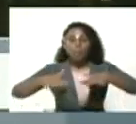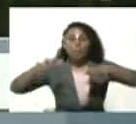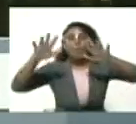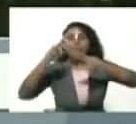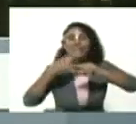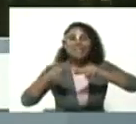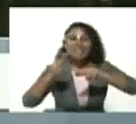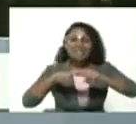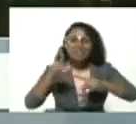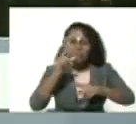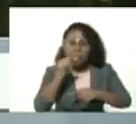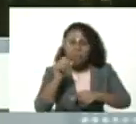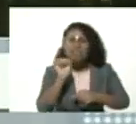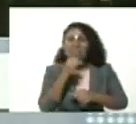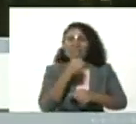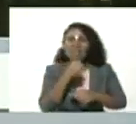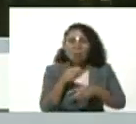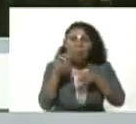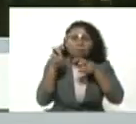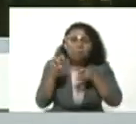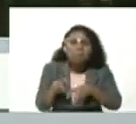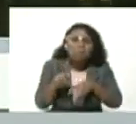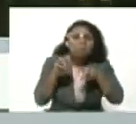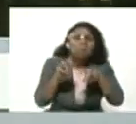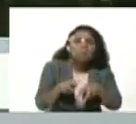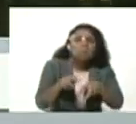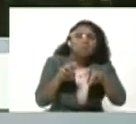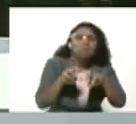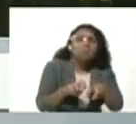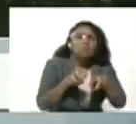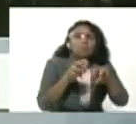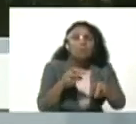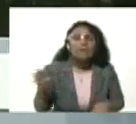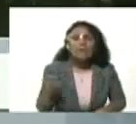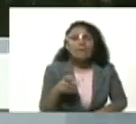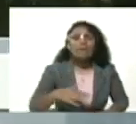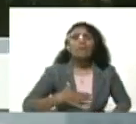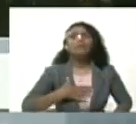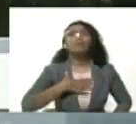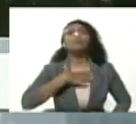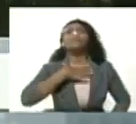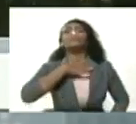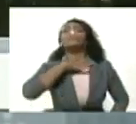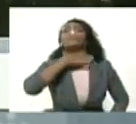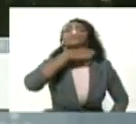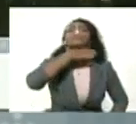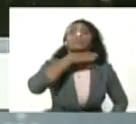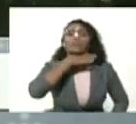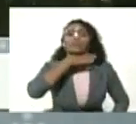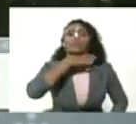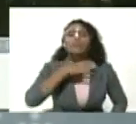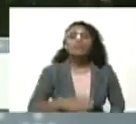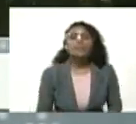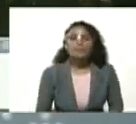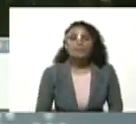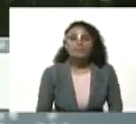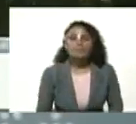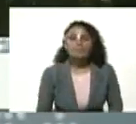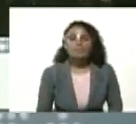niños y adultos caminando con el río hasta el cuello, el agua hasta el cuello.